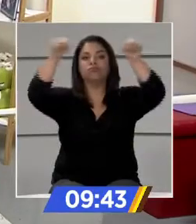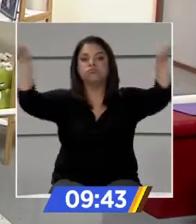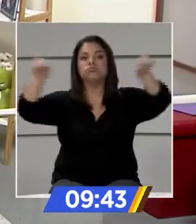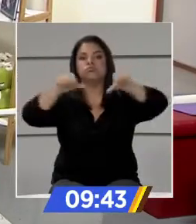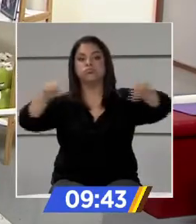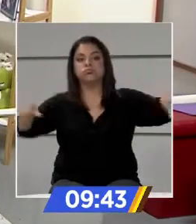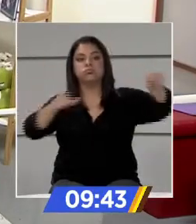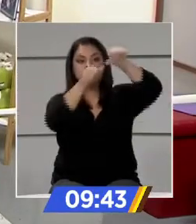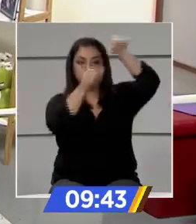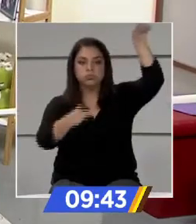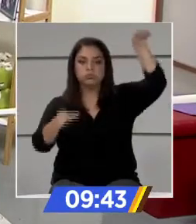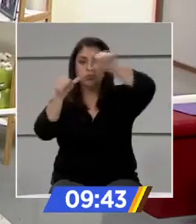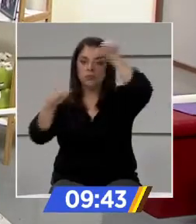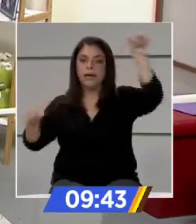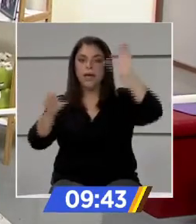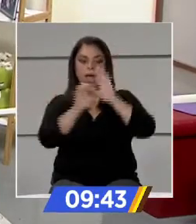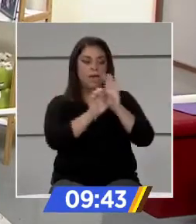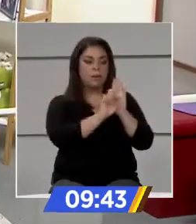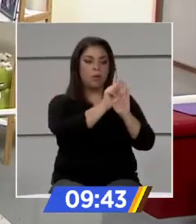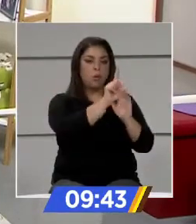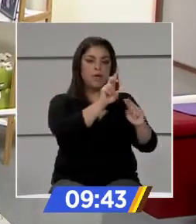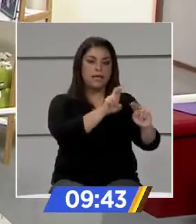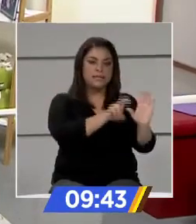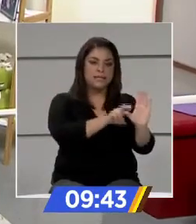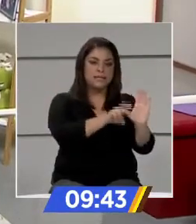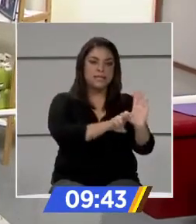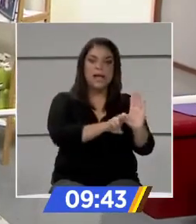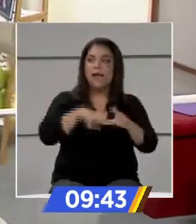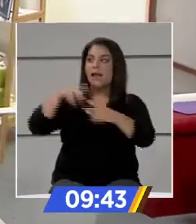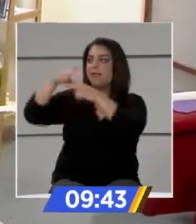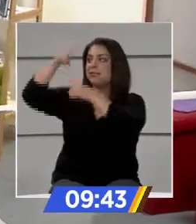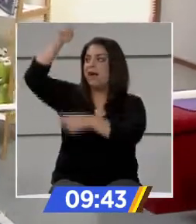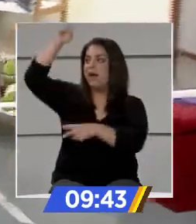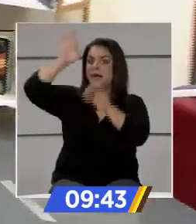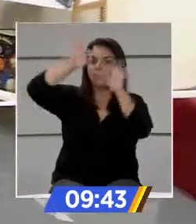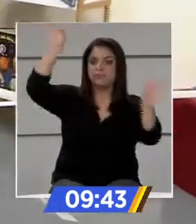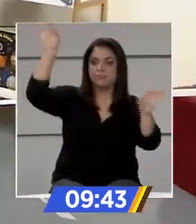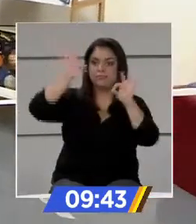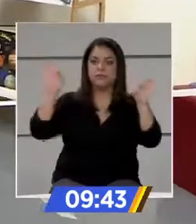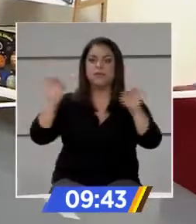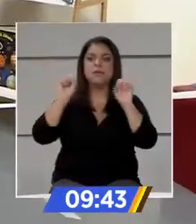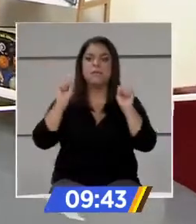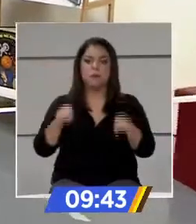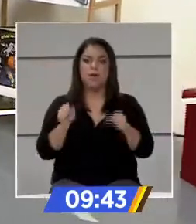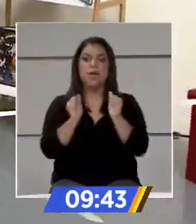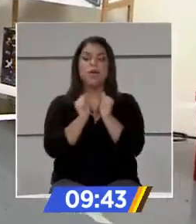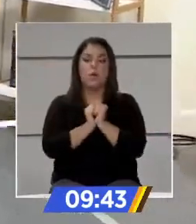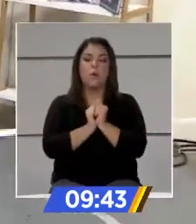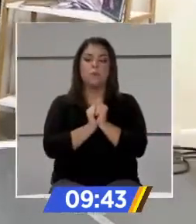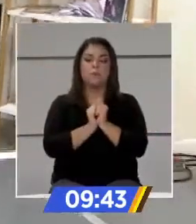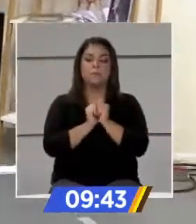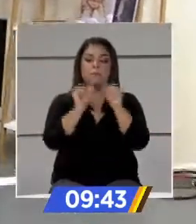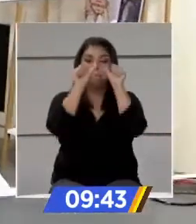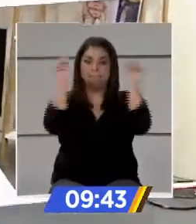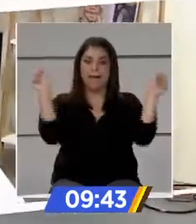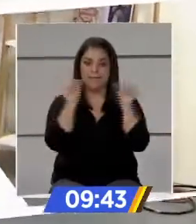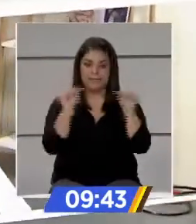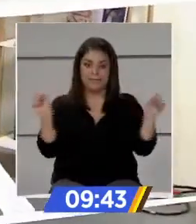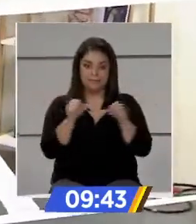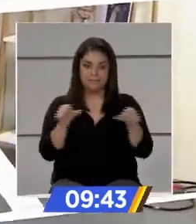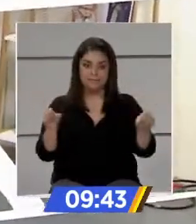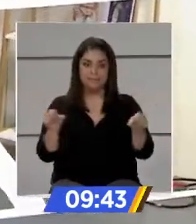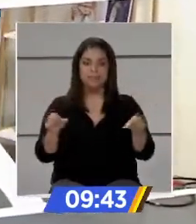de una silla a la ventana. ¡Ay, sí! Y así, ¿verdad? Pero lo pueden hacer con masking tape. Ahí. Lo pueden hacer con